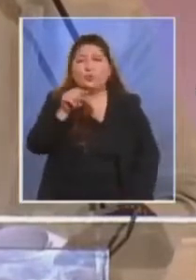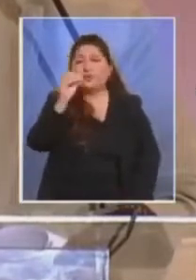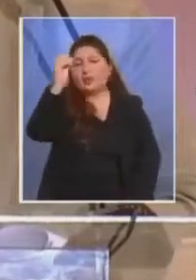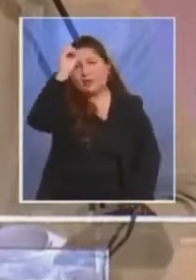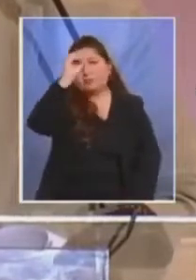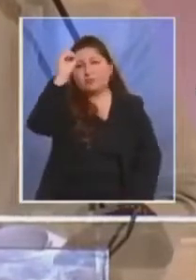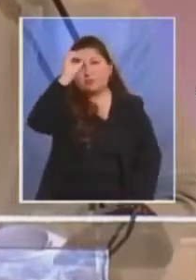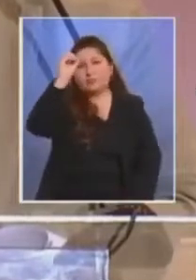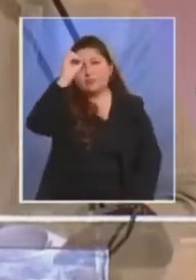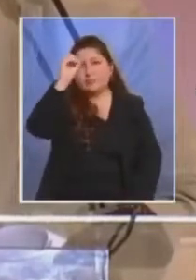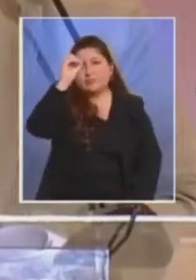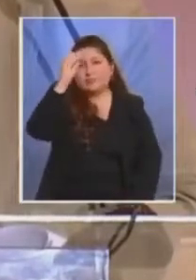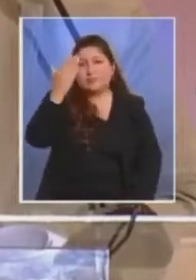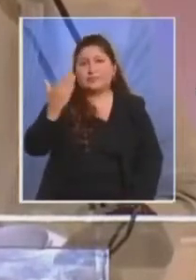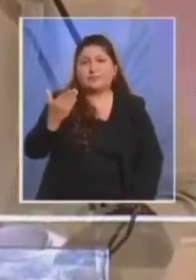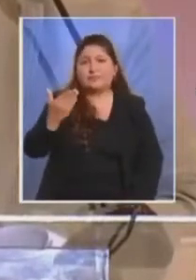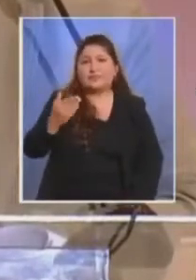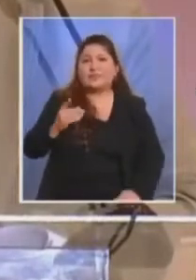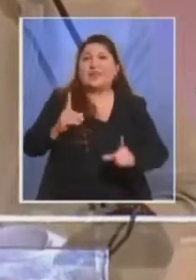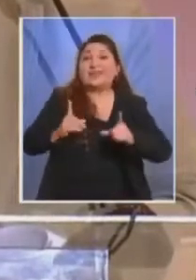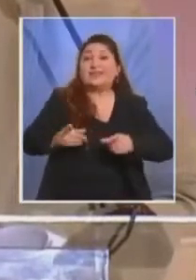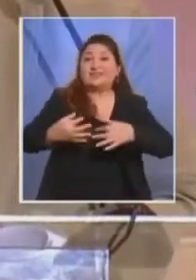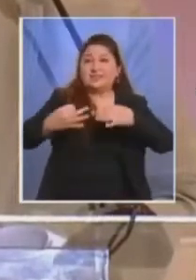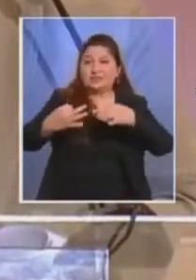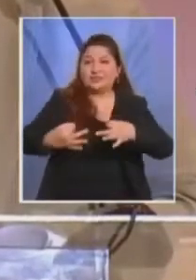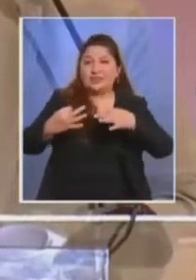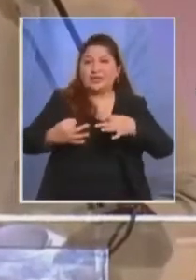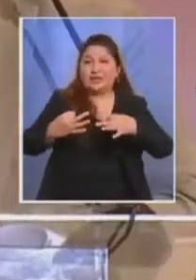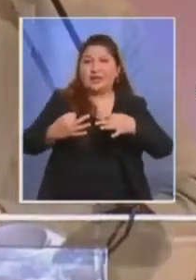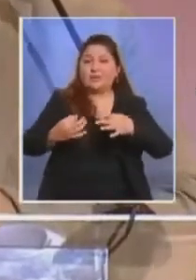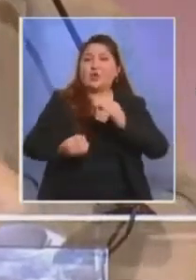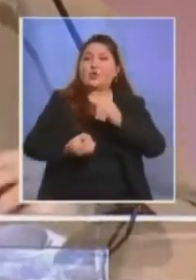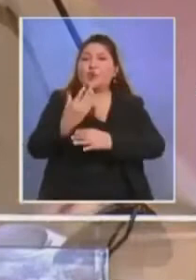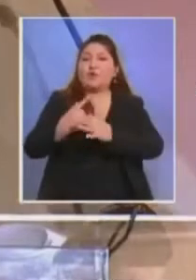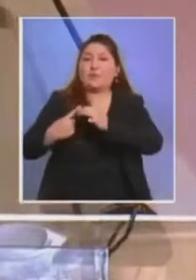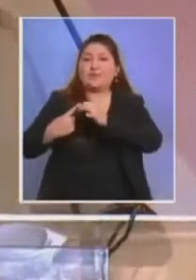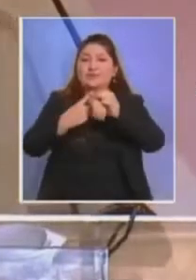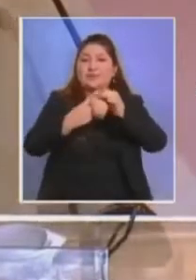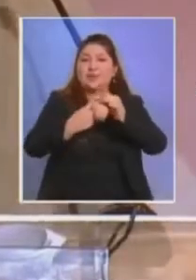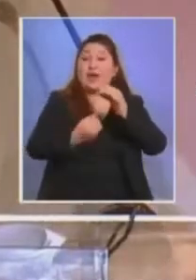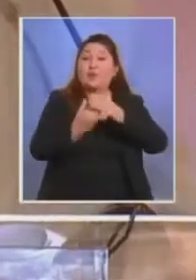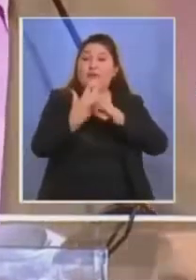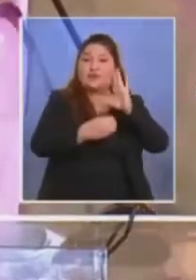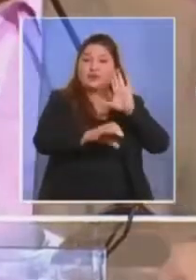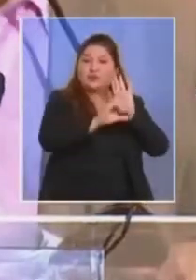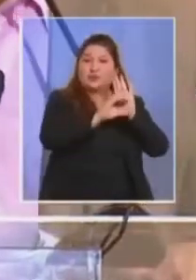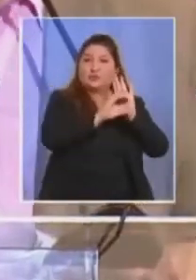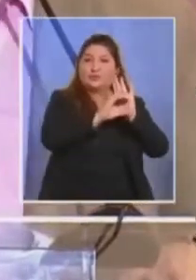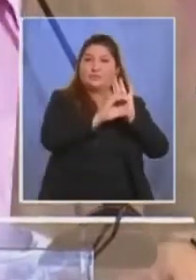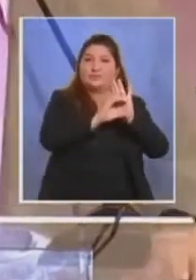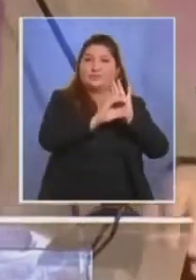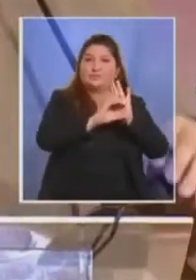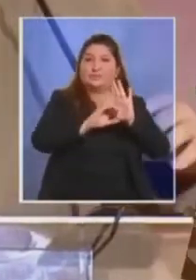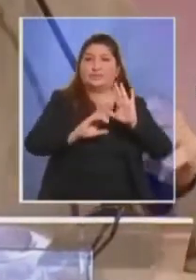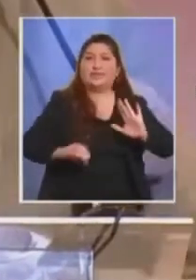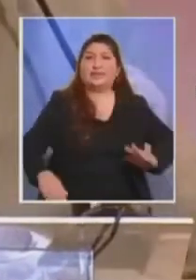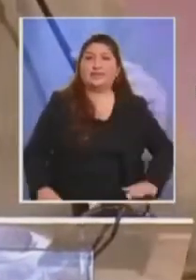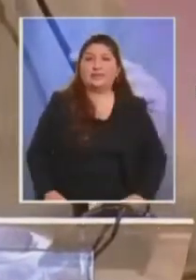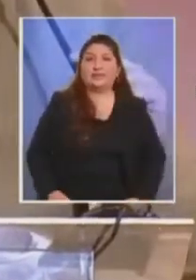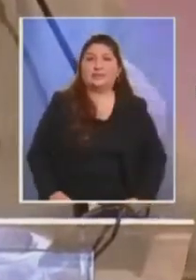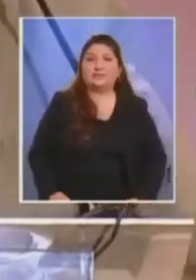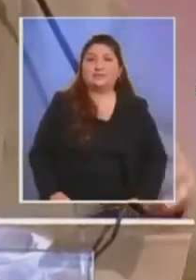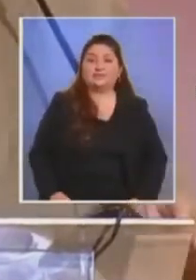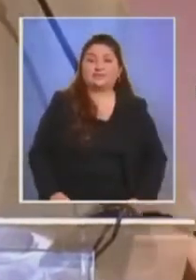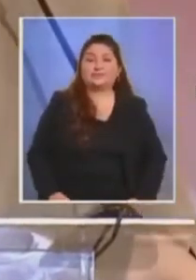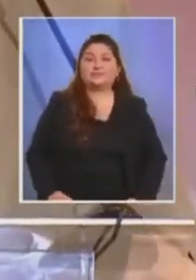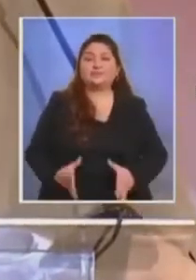que esté consagrado como un principio en la nueva Constitución? Bueno, muy buenas tardes, Yasna, a